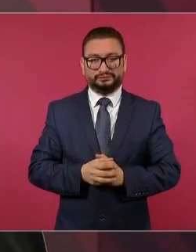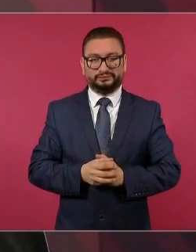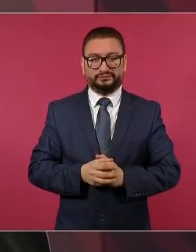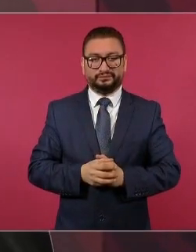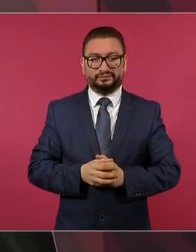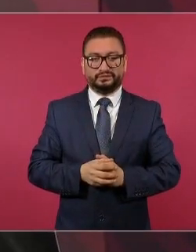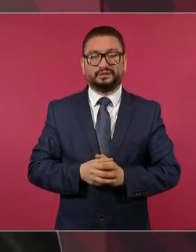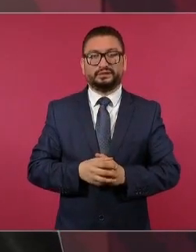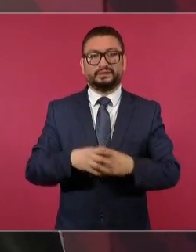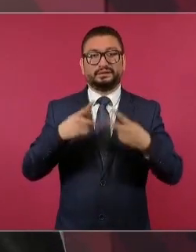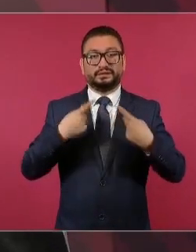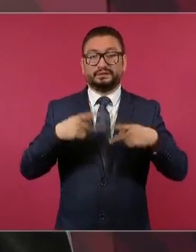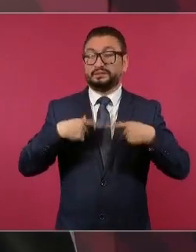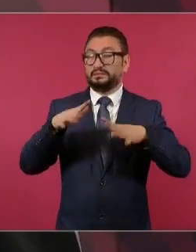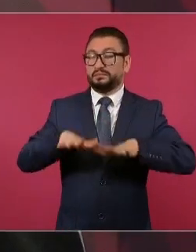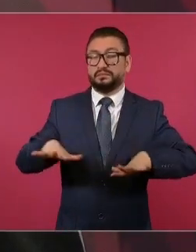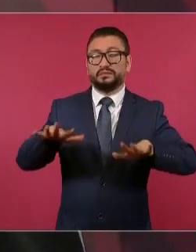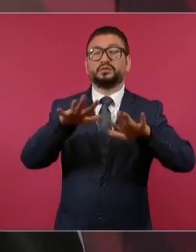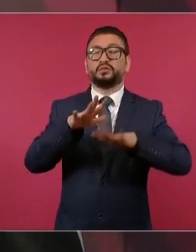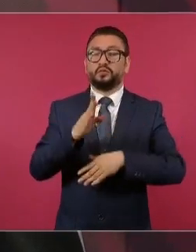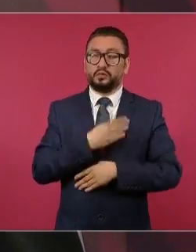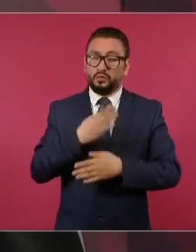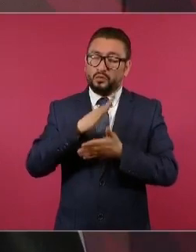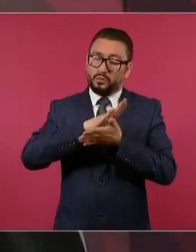y de la gente más humilde,